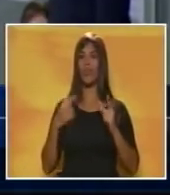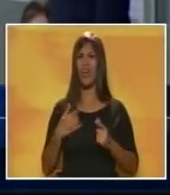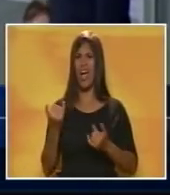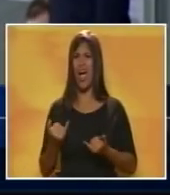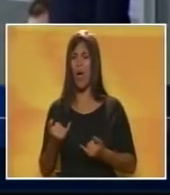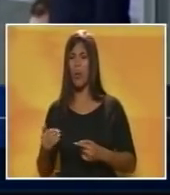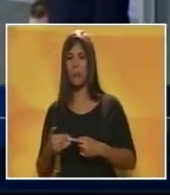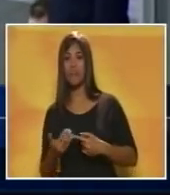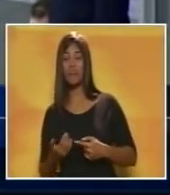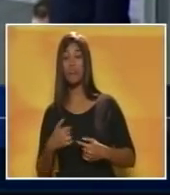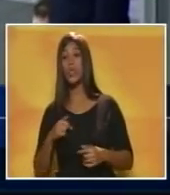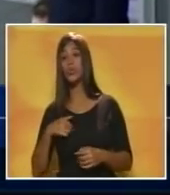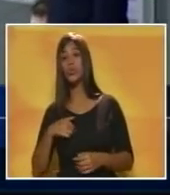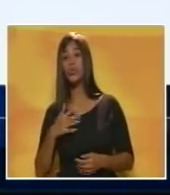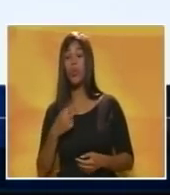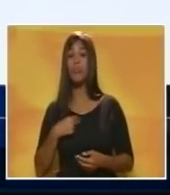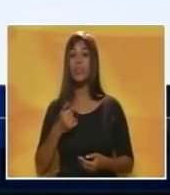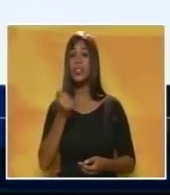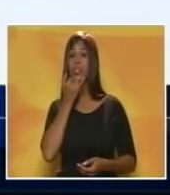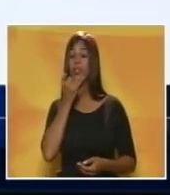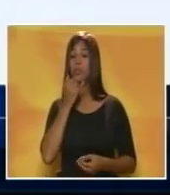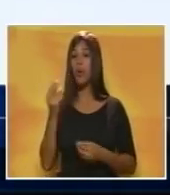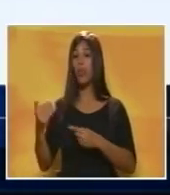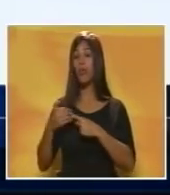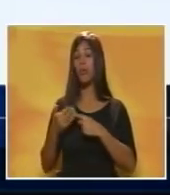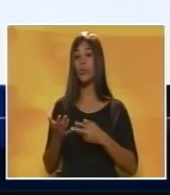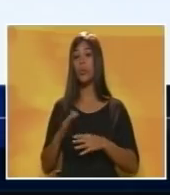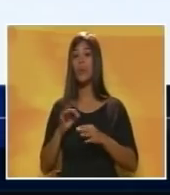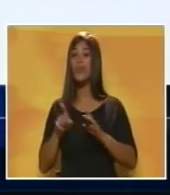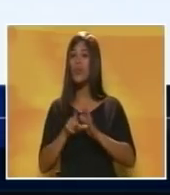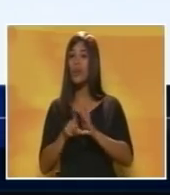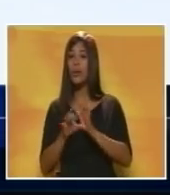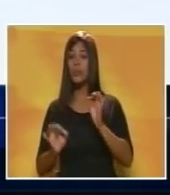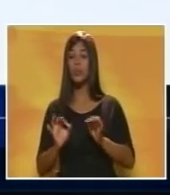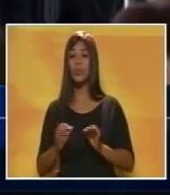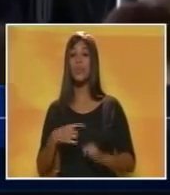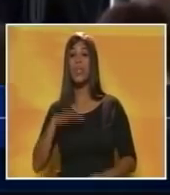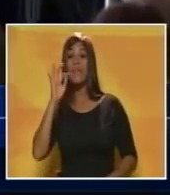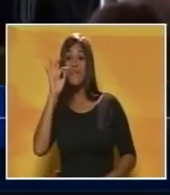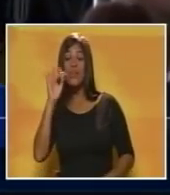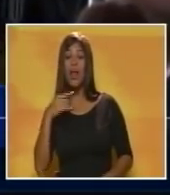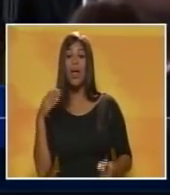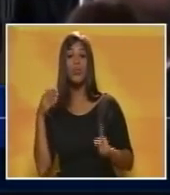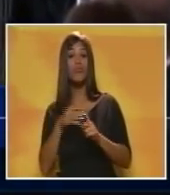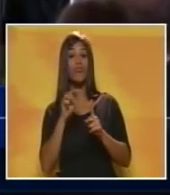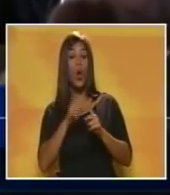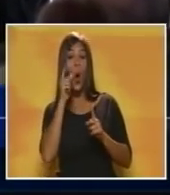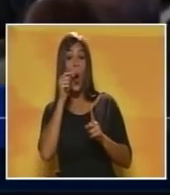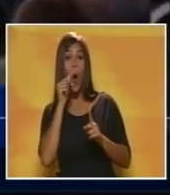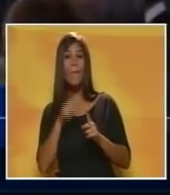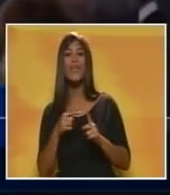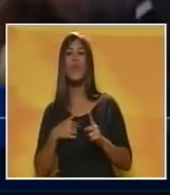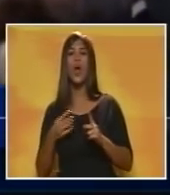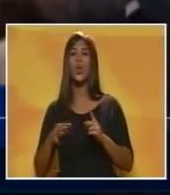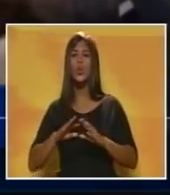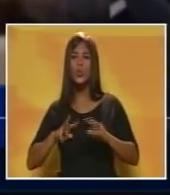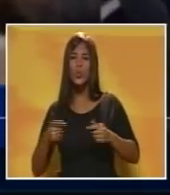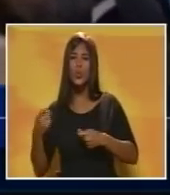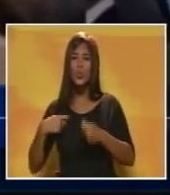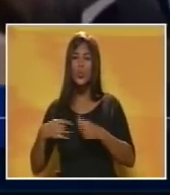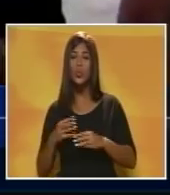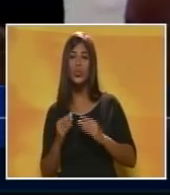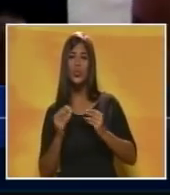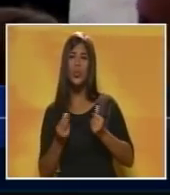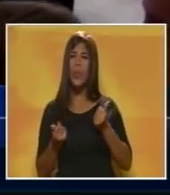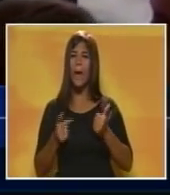medida y consideró que está totalmente equivocada desde el punto de vista jurídico. La Fiscalía acusa a Temer de beneficiarse de sobornos pagados por